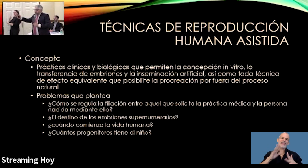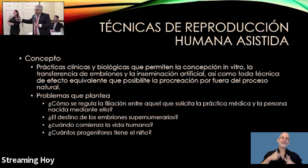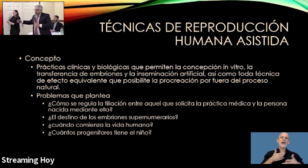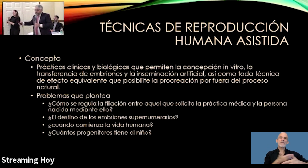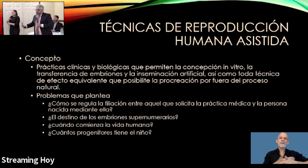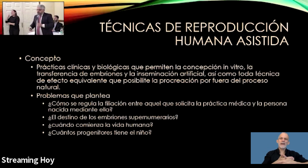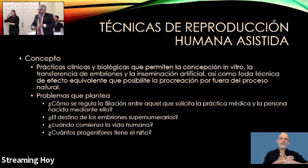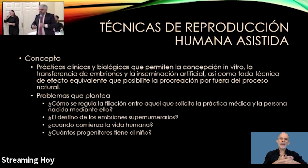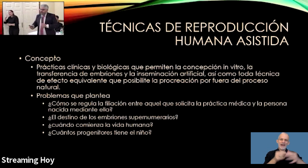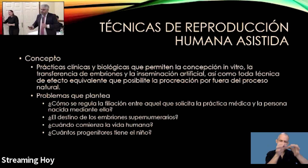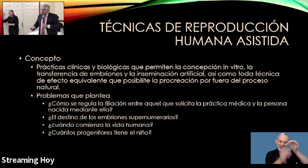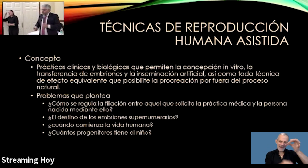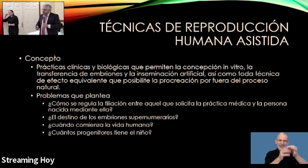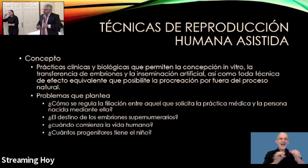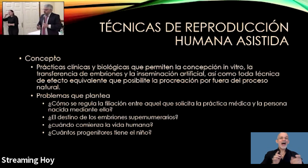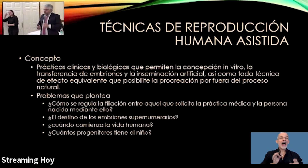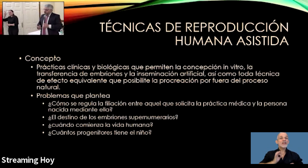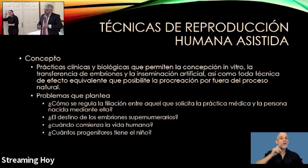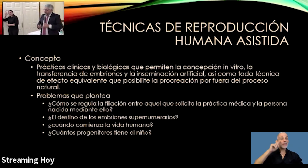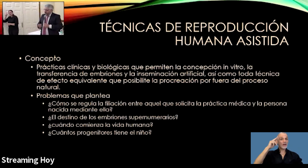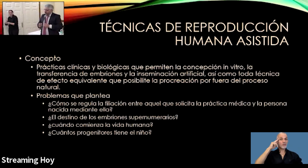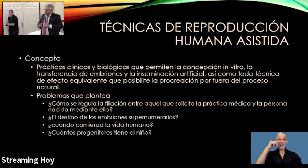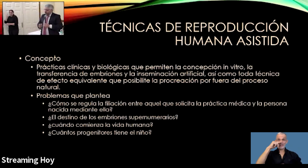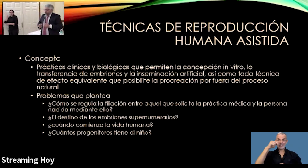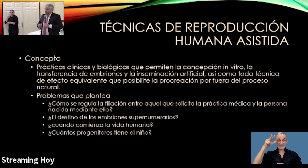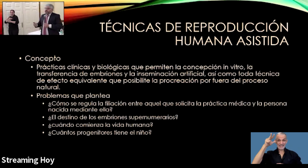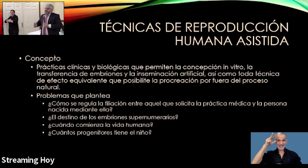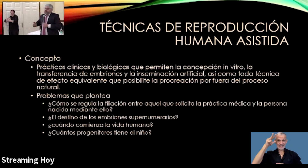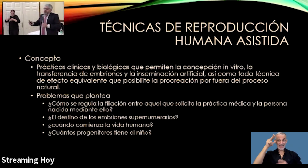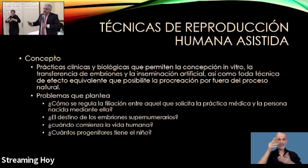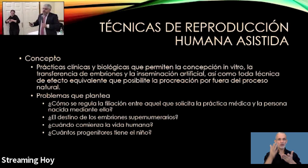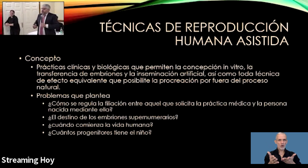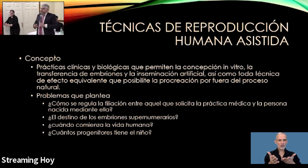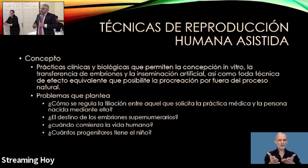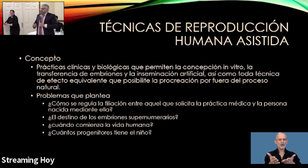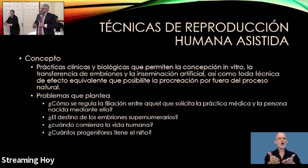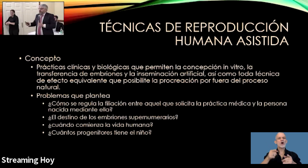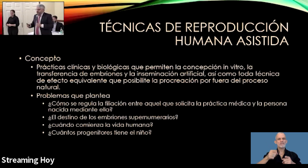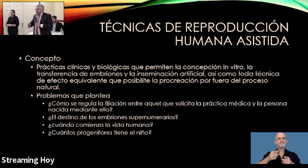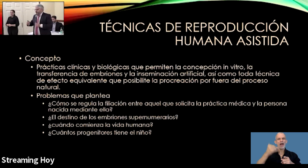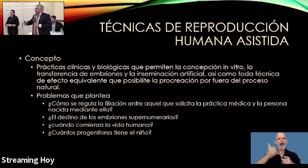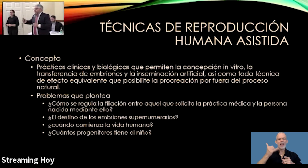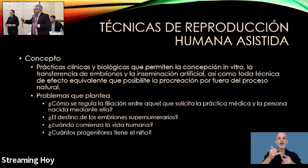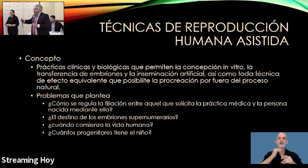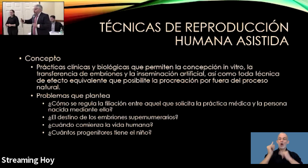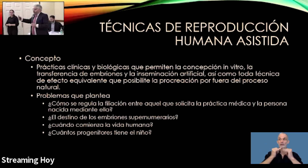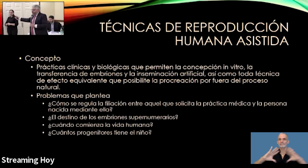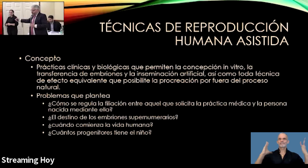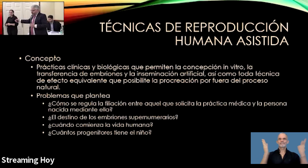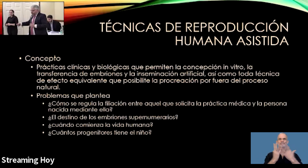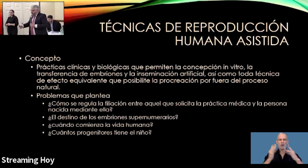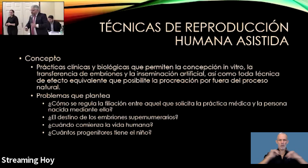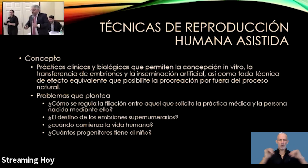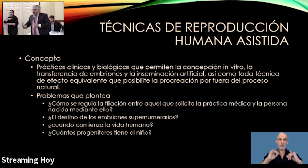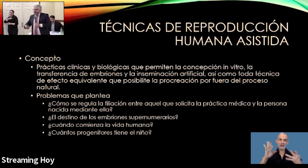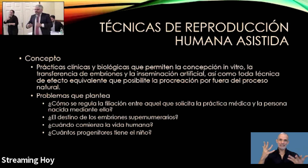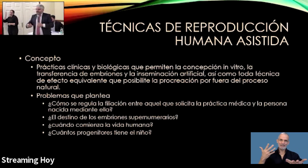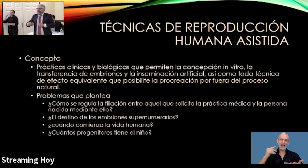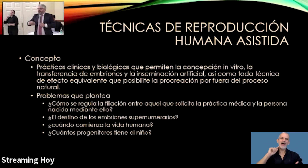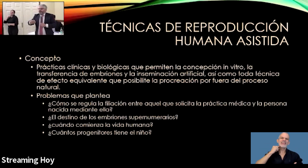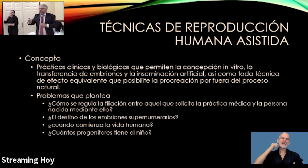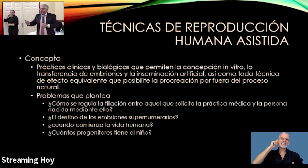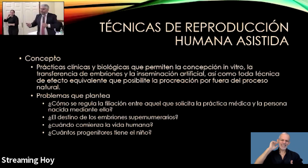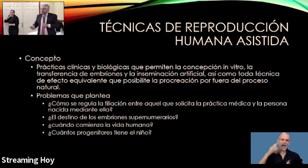que en 1978 fue una suerte de noticia mundial. Yo tenía 13 años y aún